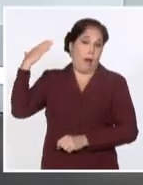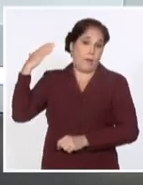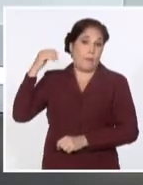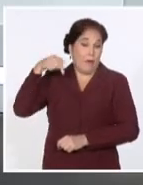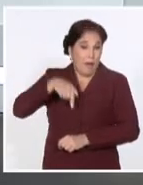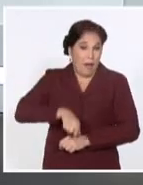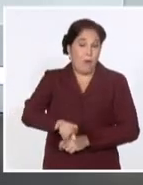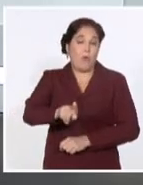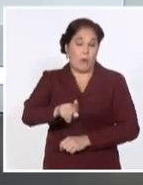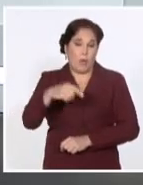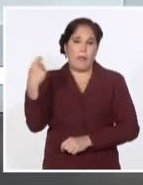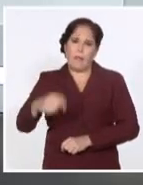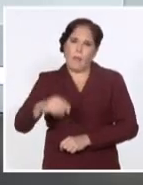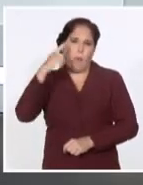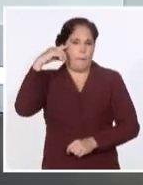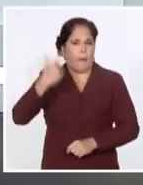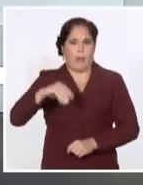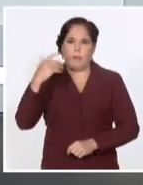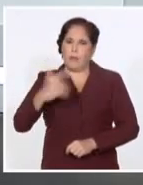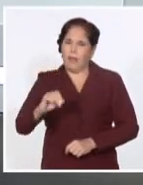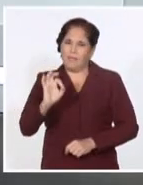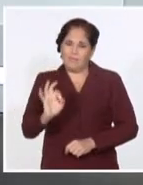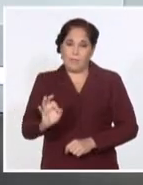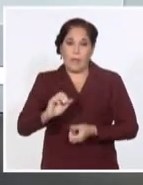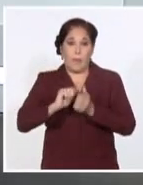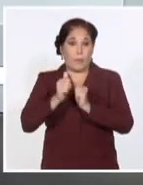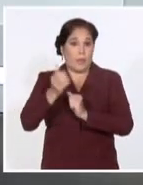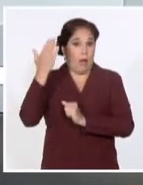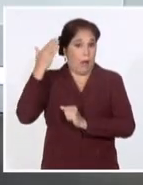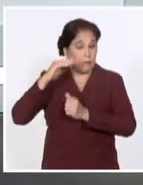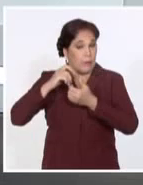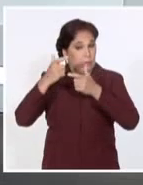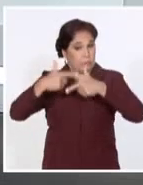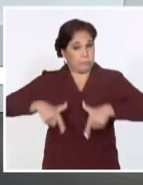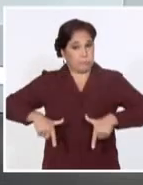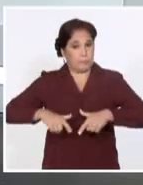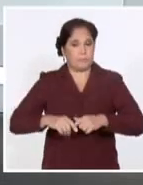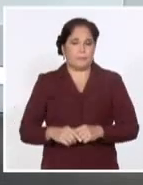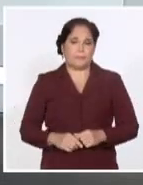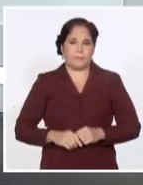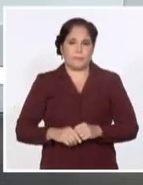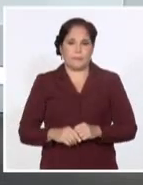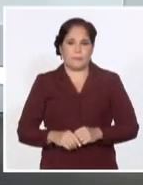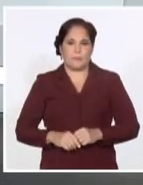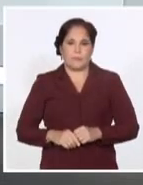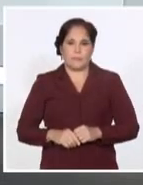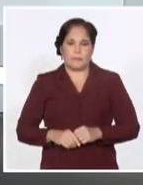siendo consecuentes con lo que nos regalaron nuestros deportistas una vez más as seor me desido buenas tardes